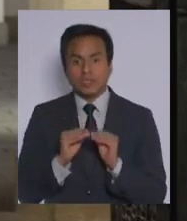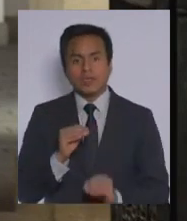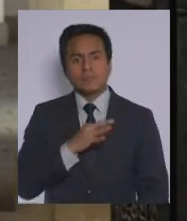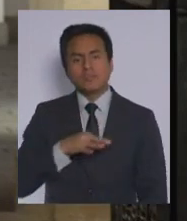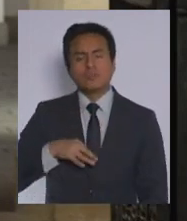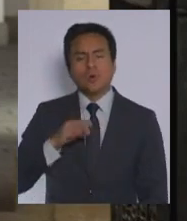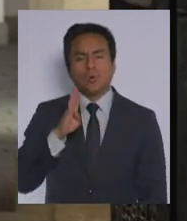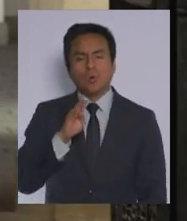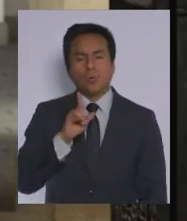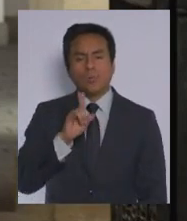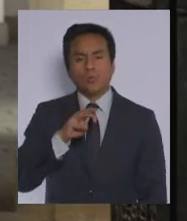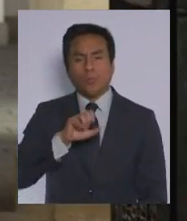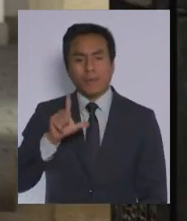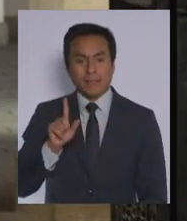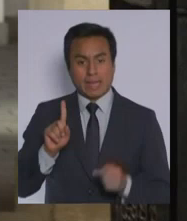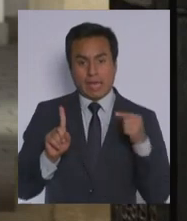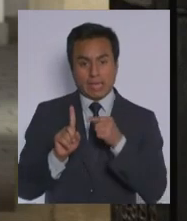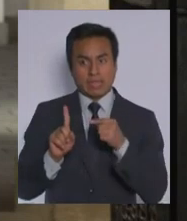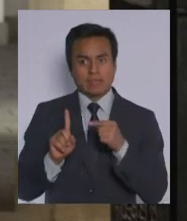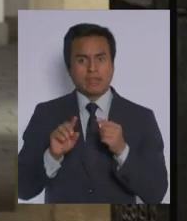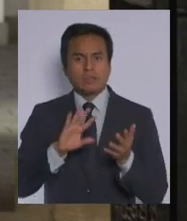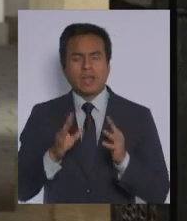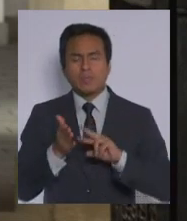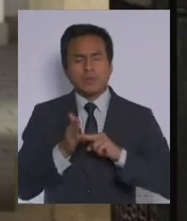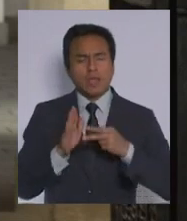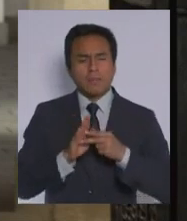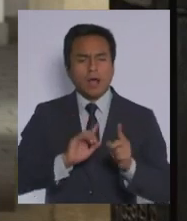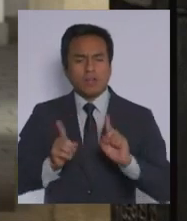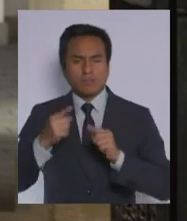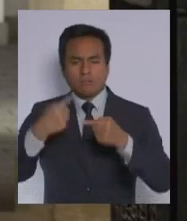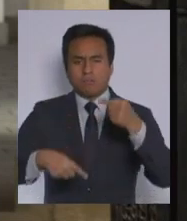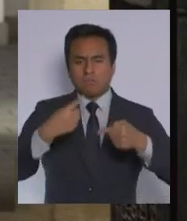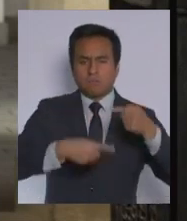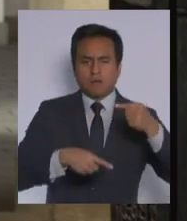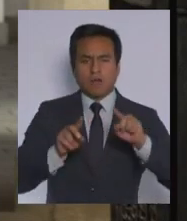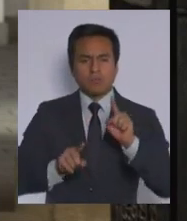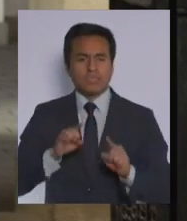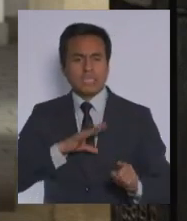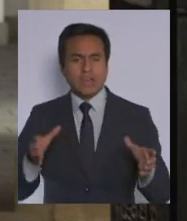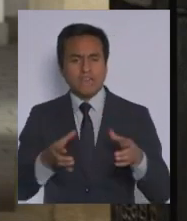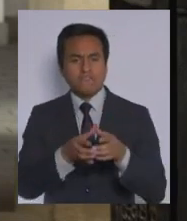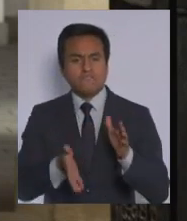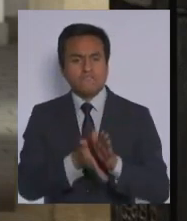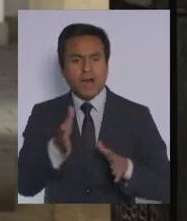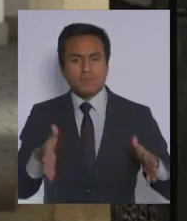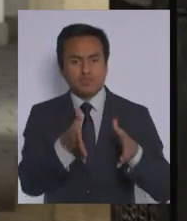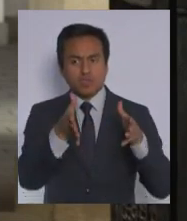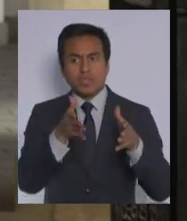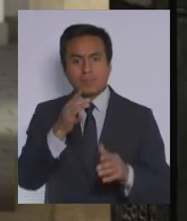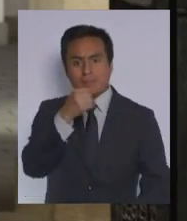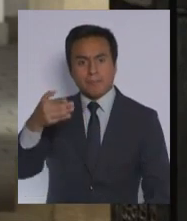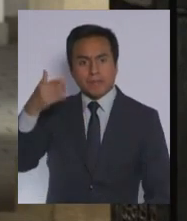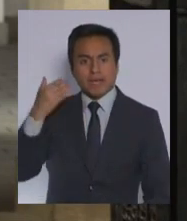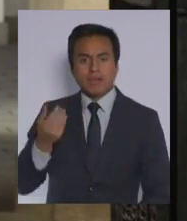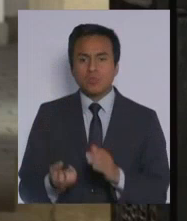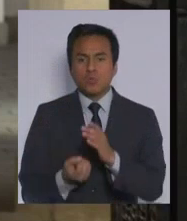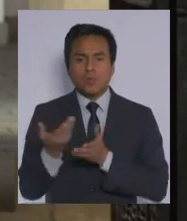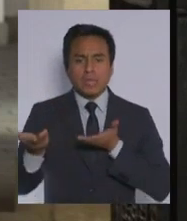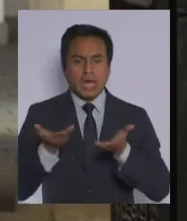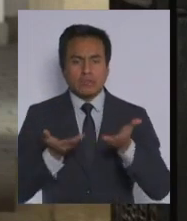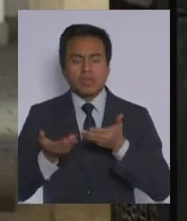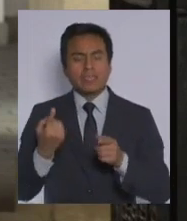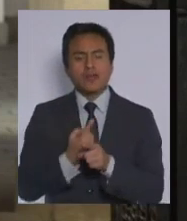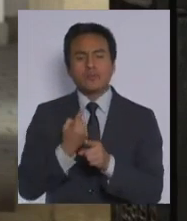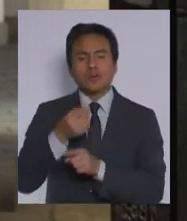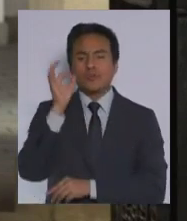luego de esta votación se aludía a estos problemas de coordinación que están teniendo con chile vamos en la semana pasada también se ha anunciado un nuevo trato que se